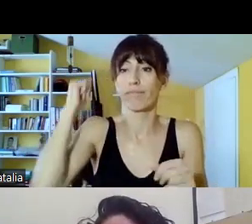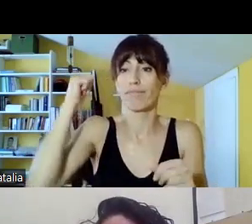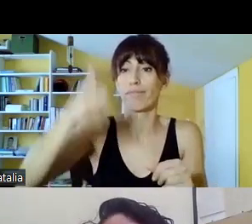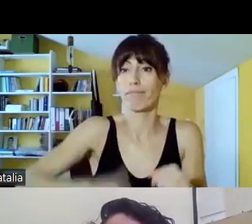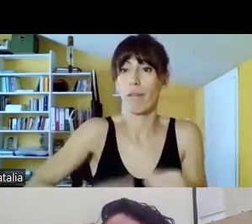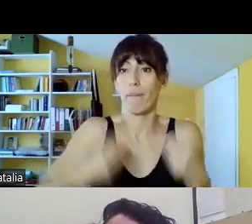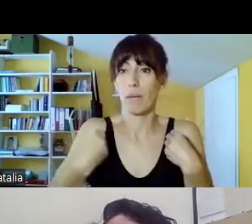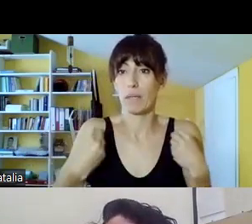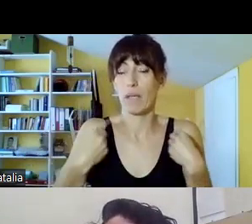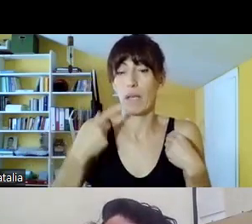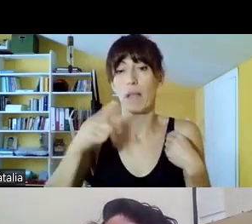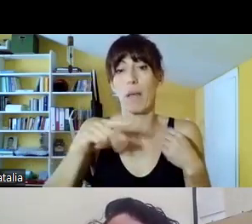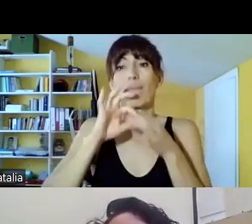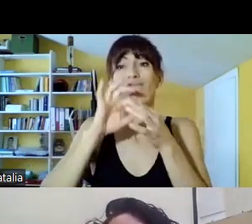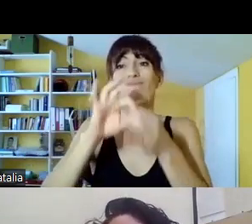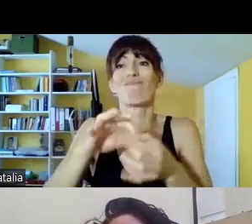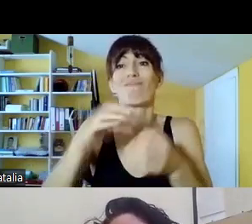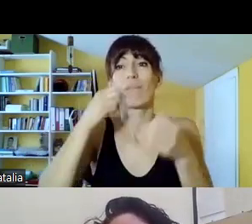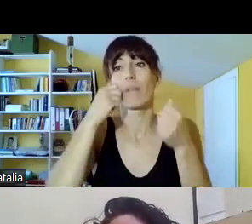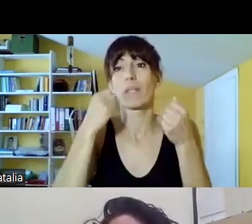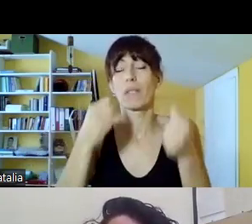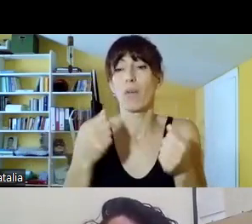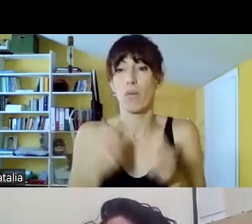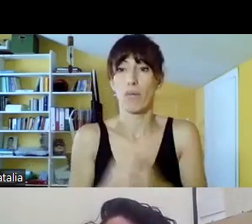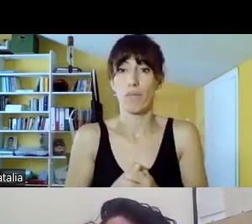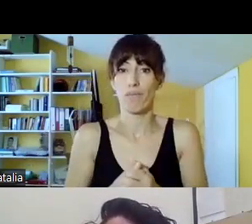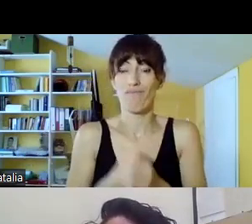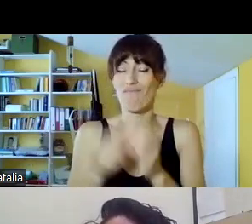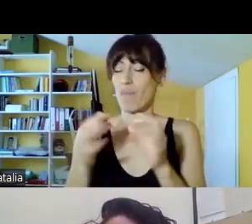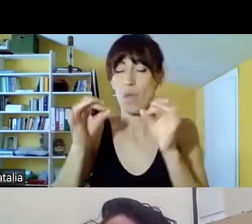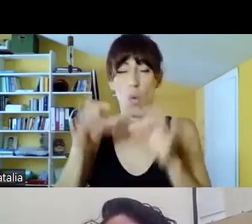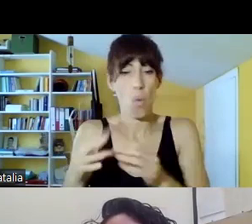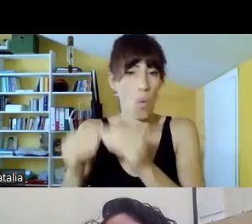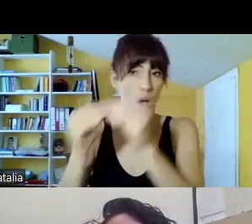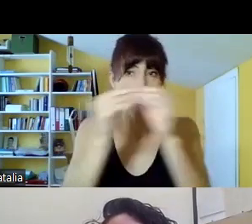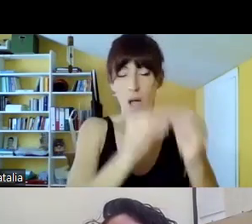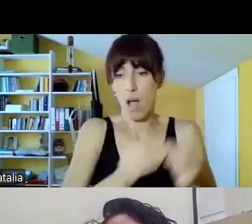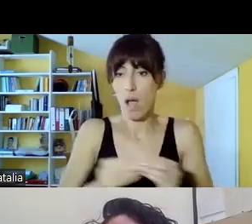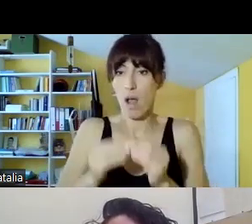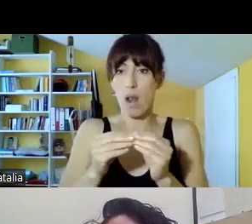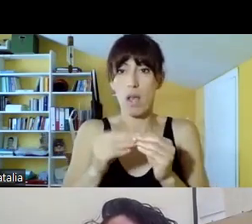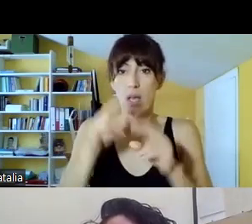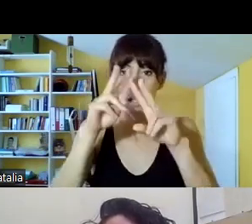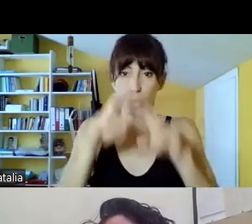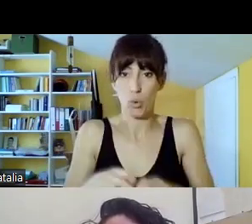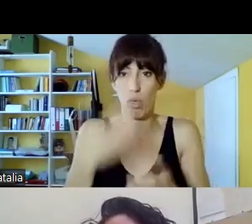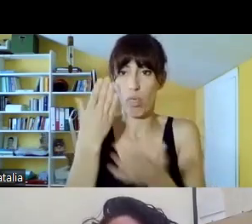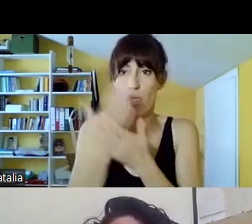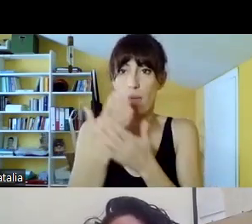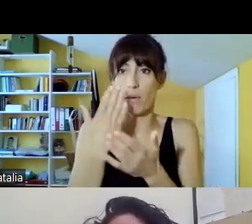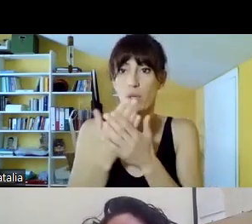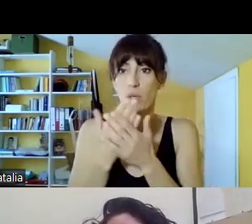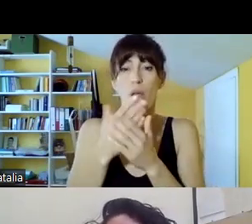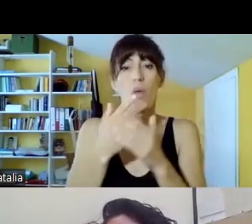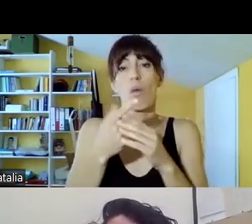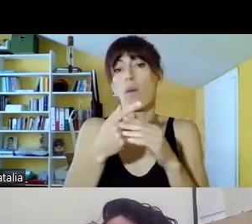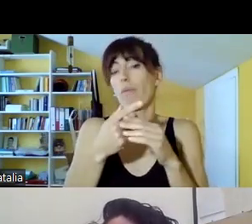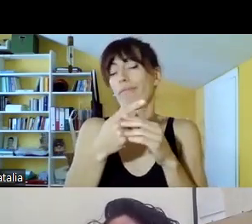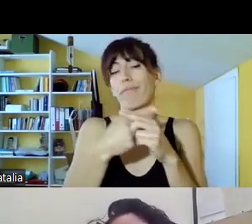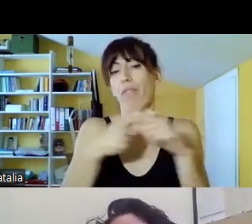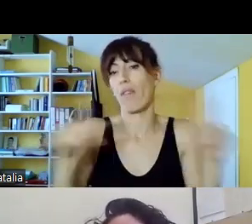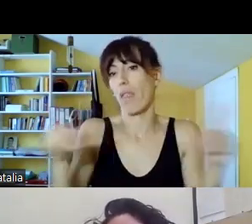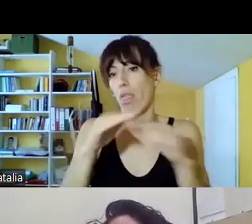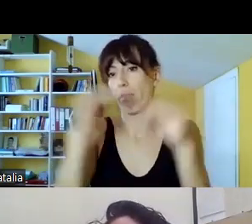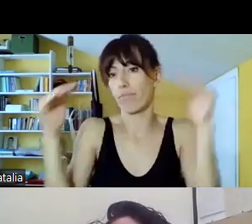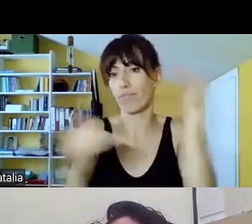salud. De manera unánime, los estudios que han analizado las desigualdades de género en salud han señalado